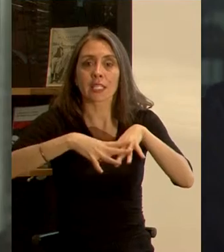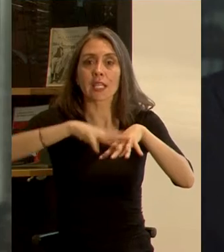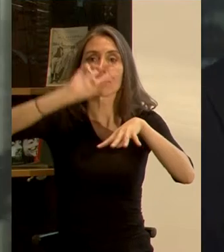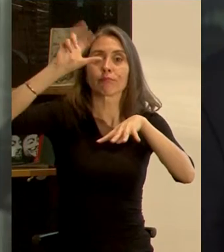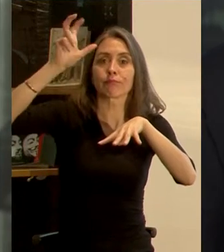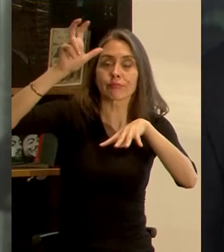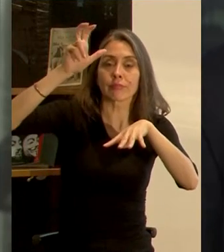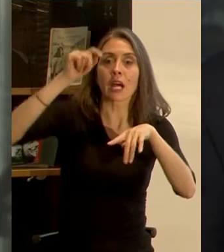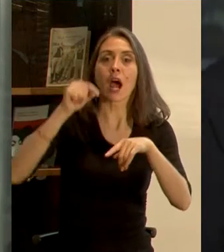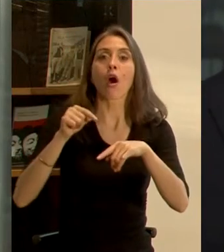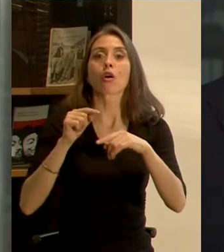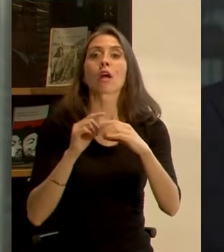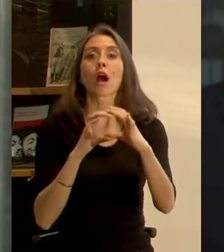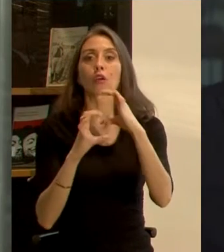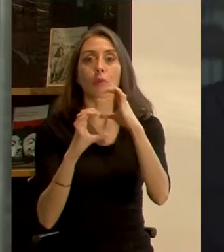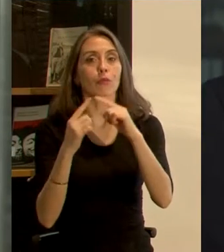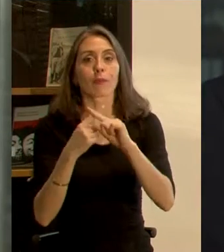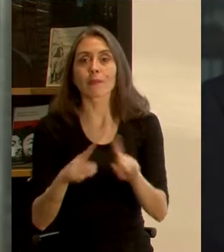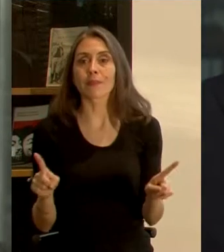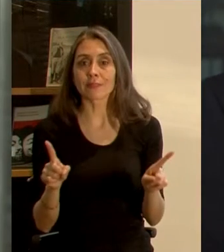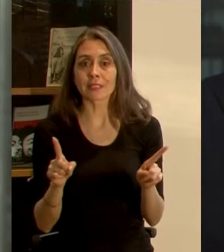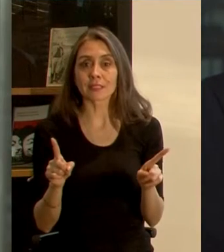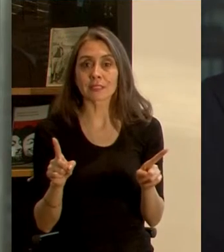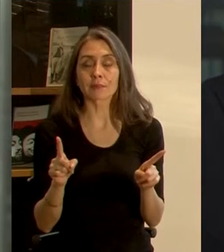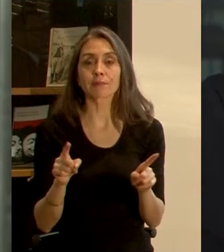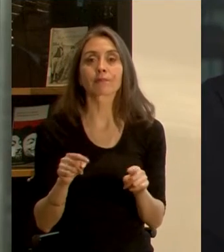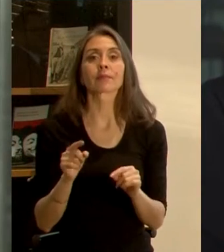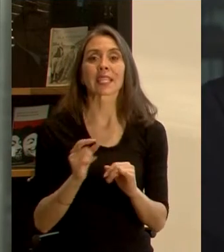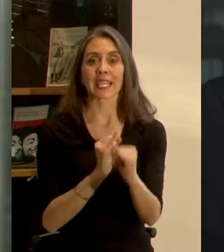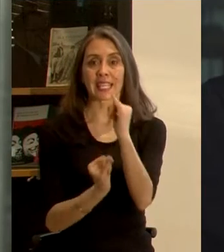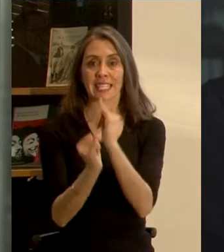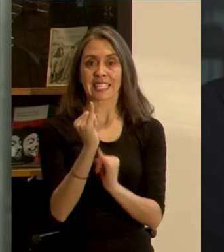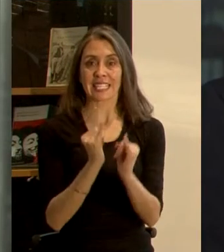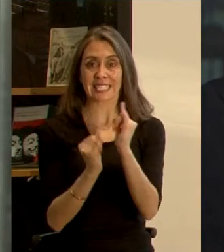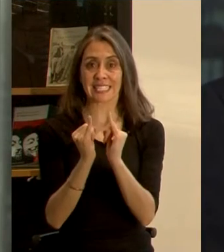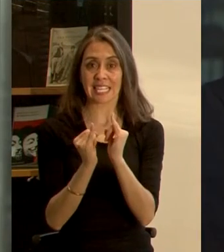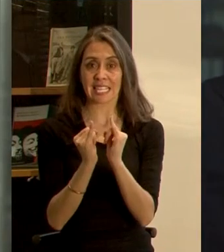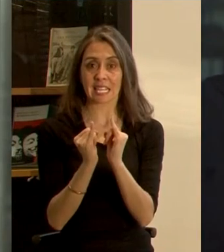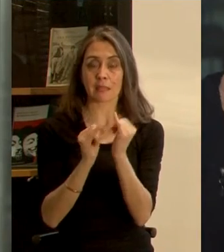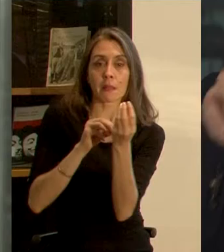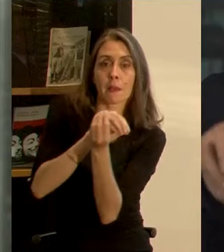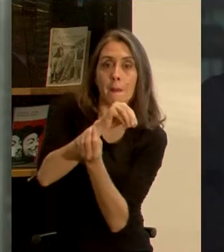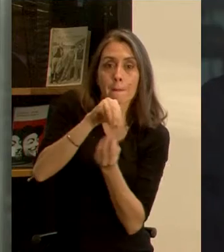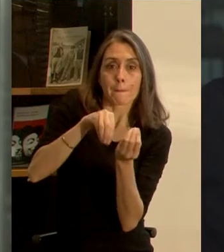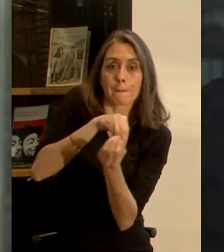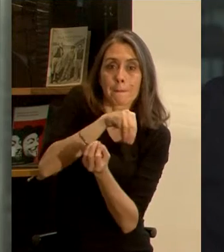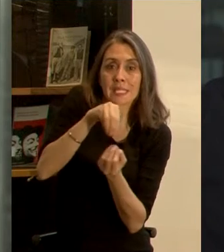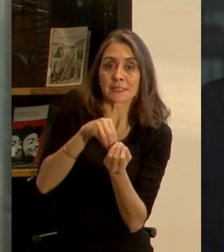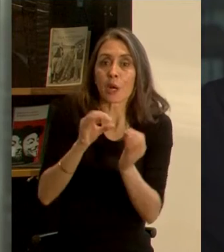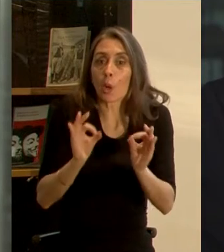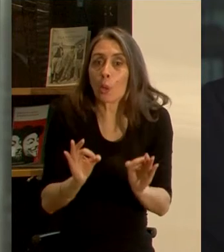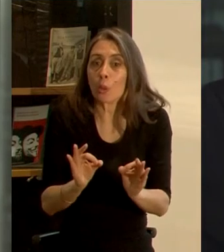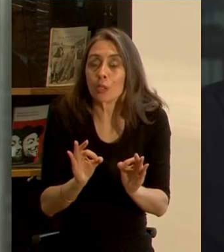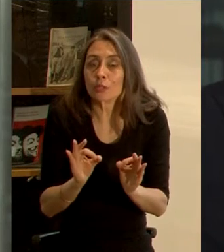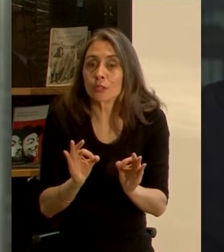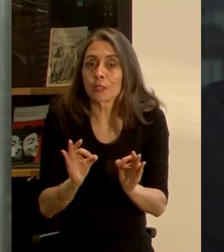totalmente horizontal, que es Internet. Entonces, la Internet energética, la combinación